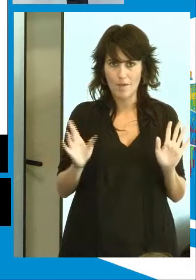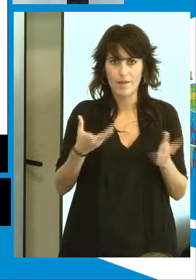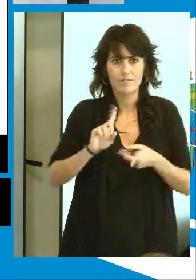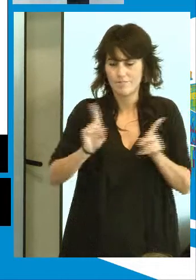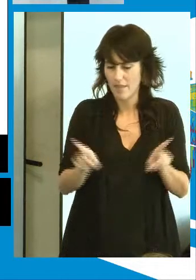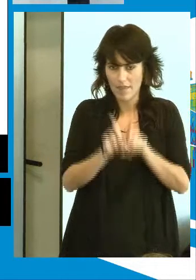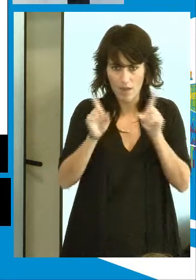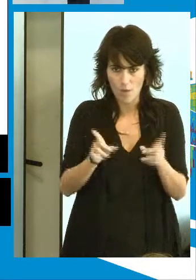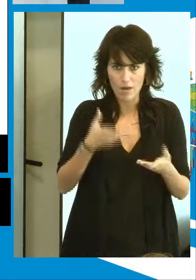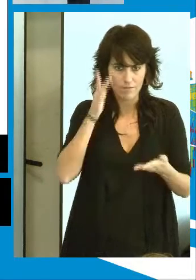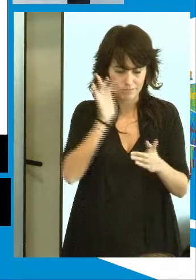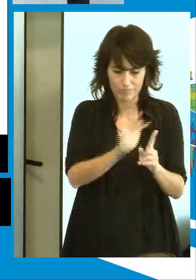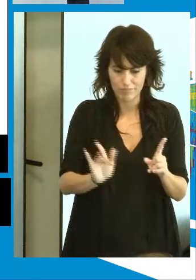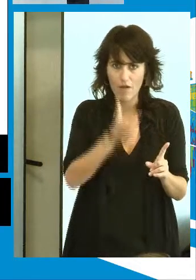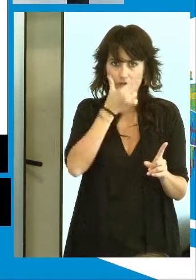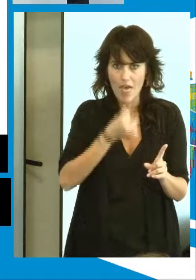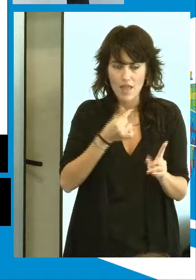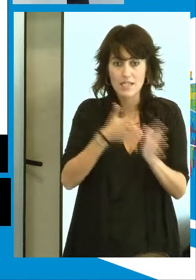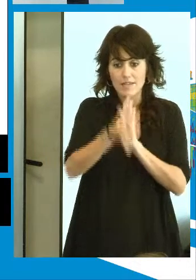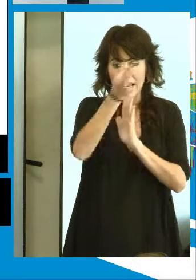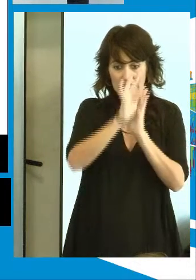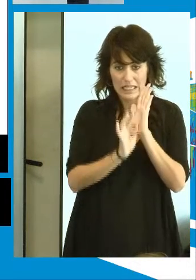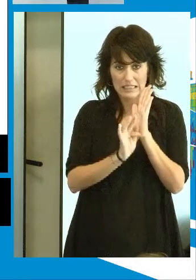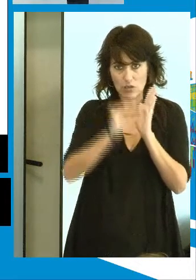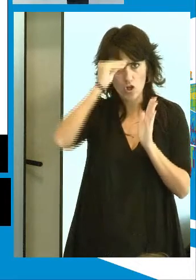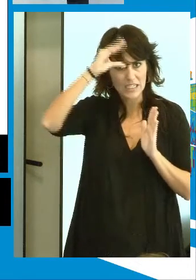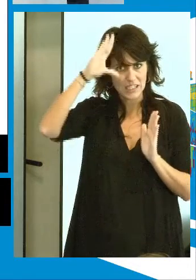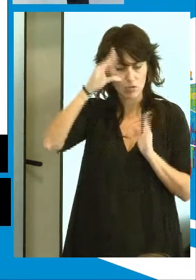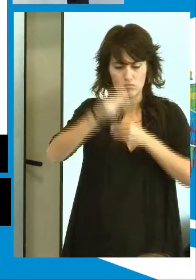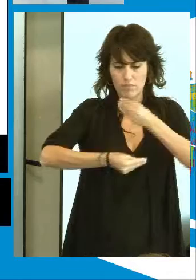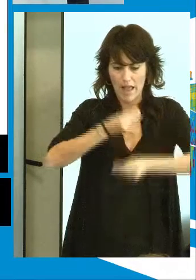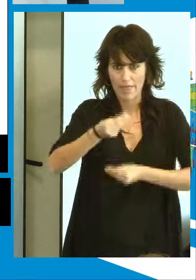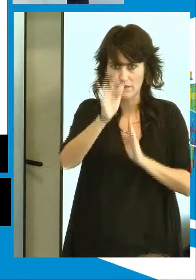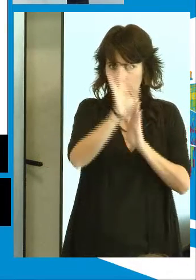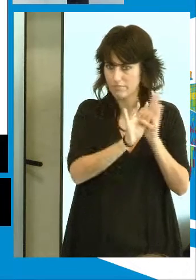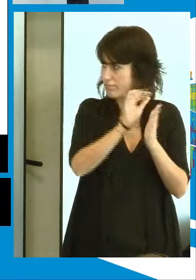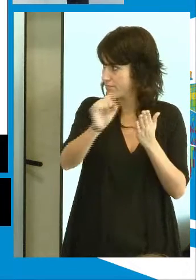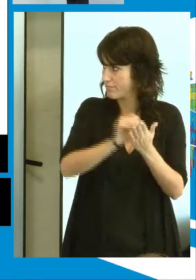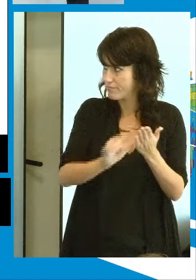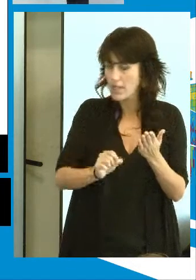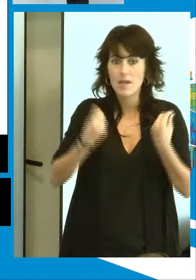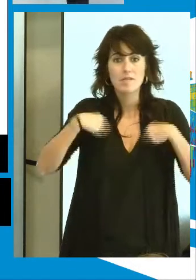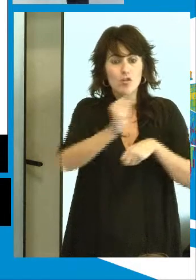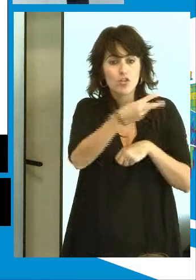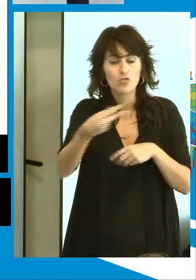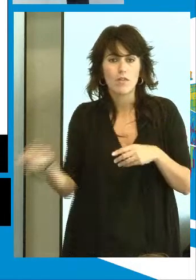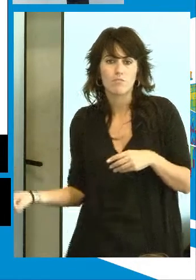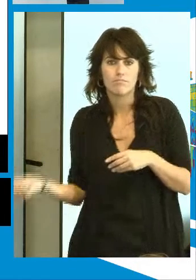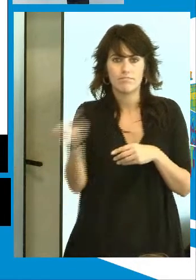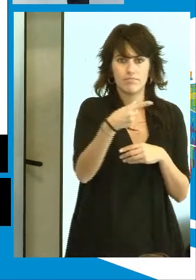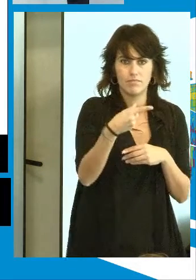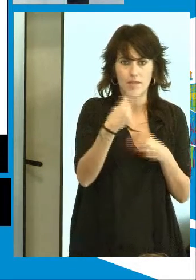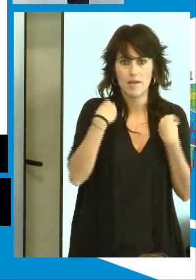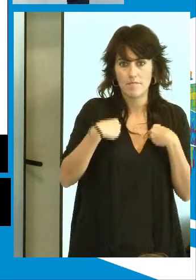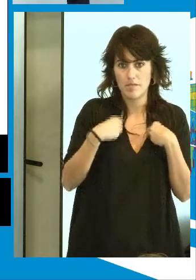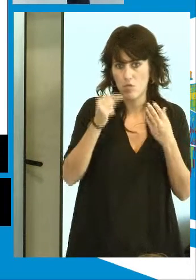ellas. Entonces, esta persona haría esos test cognitivos, se enviarían los resultados a través de